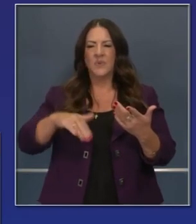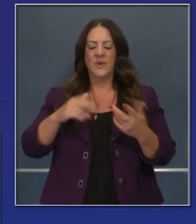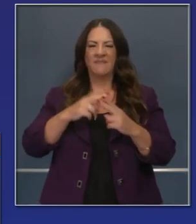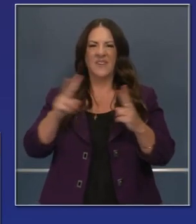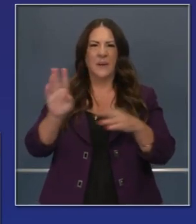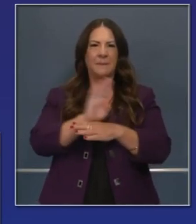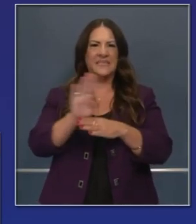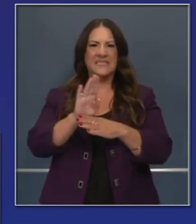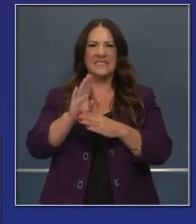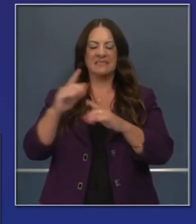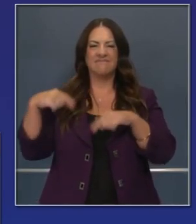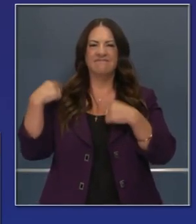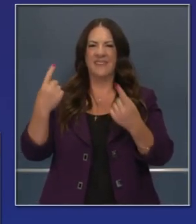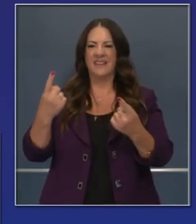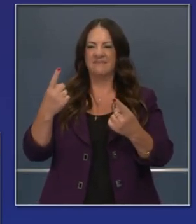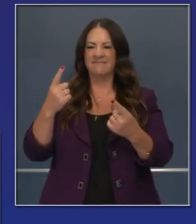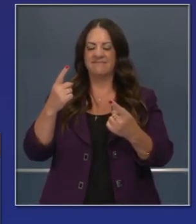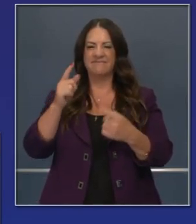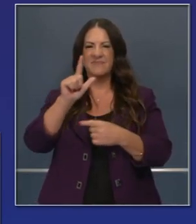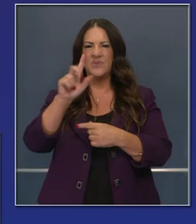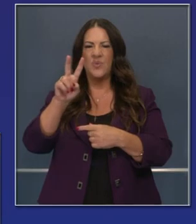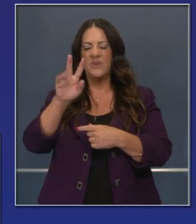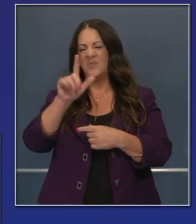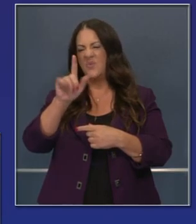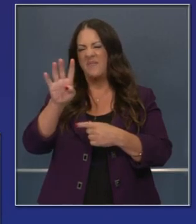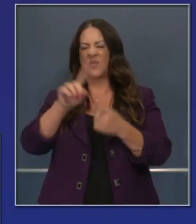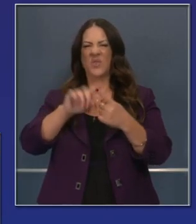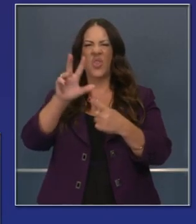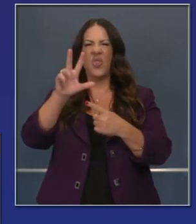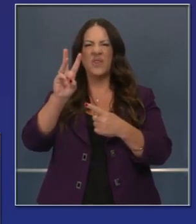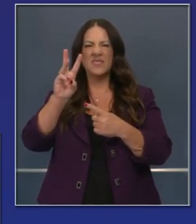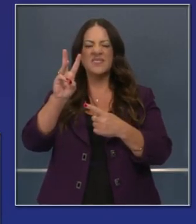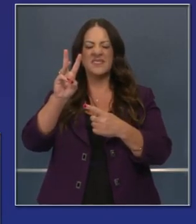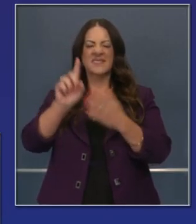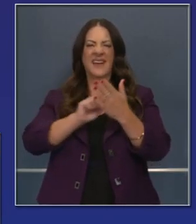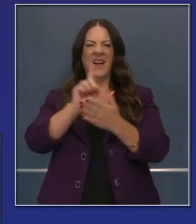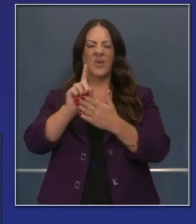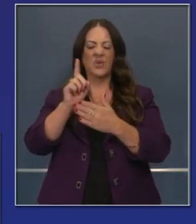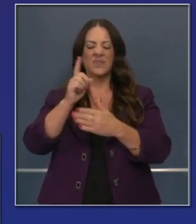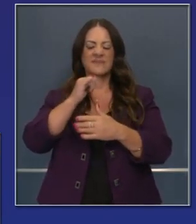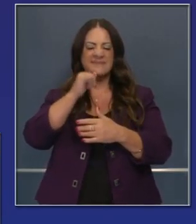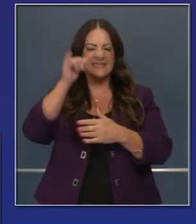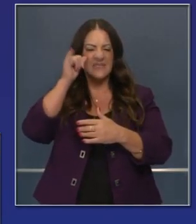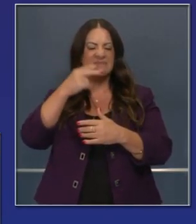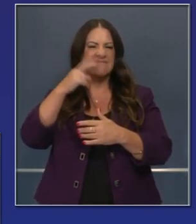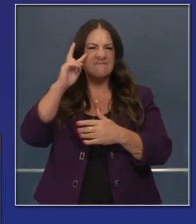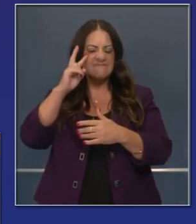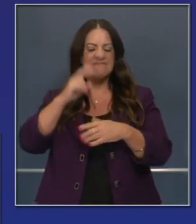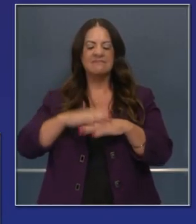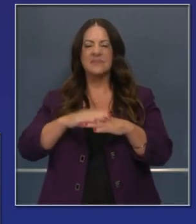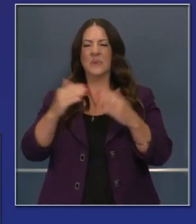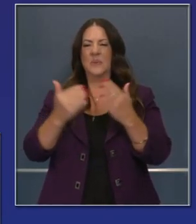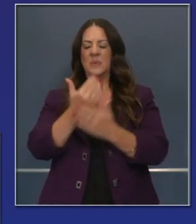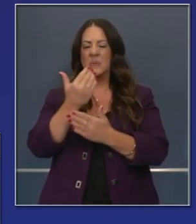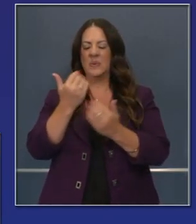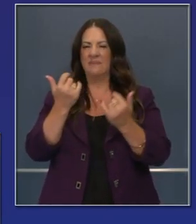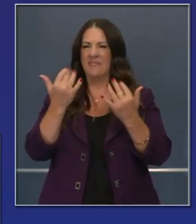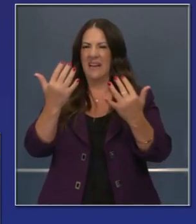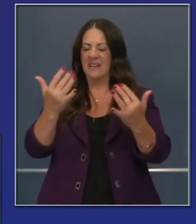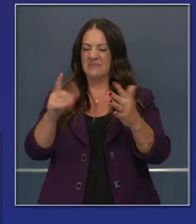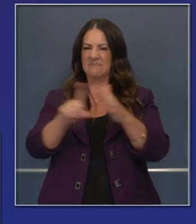más apremiante que la actividad en el norte de California en las últimas 24 a 36 horas. Particularmente dos